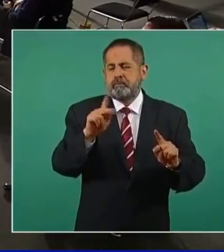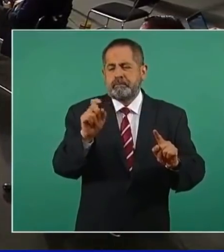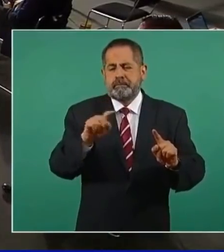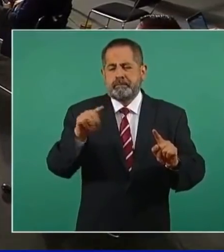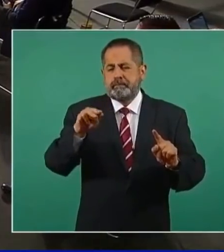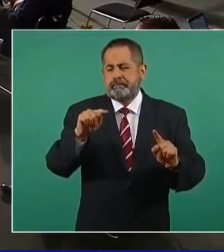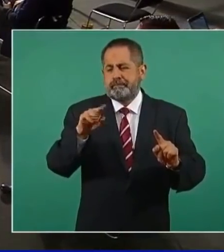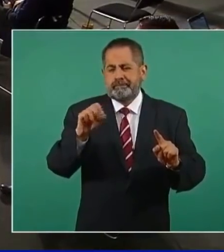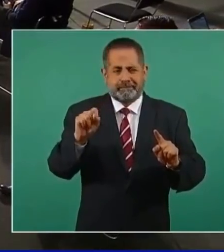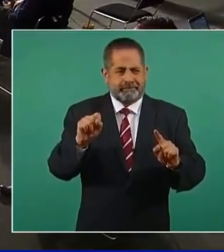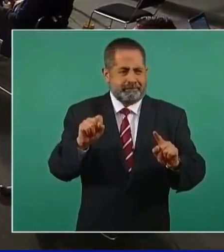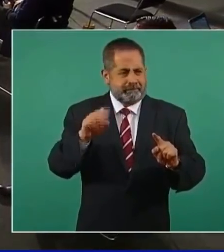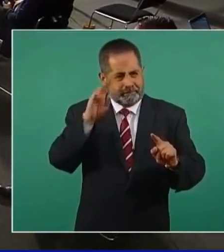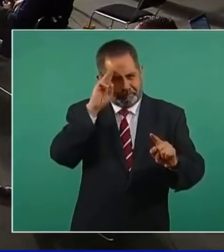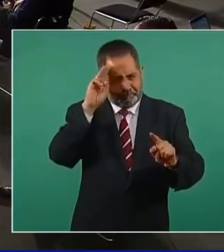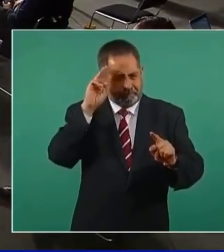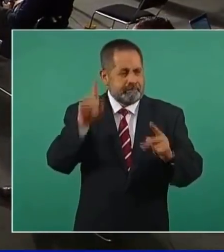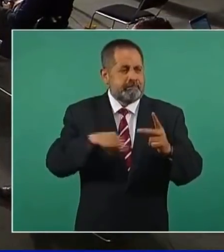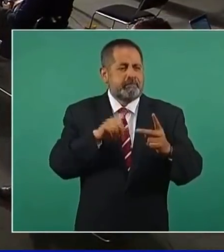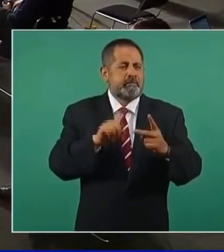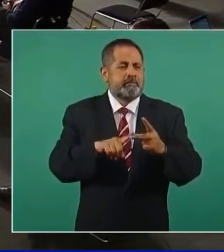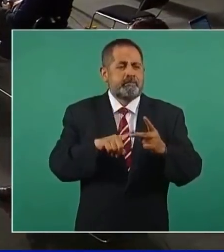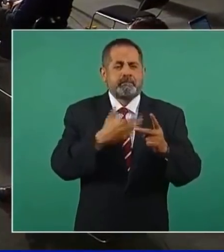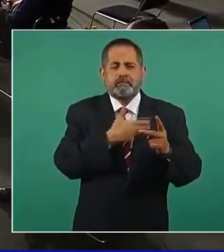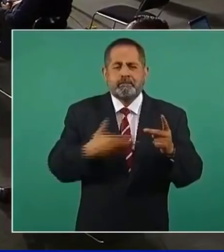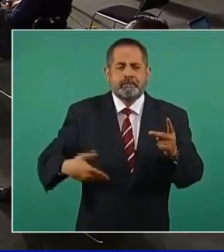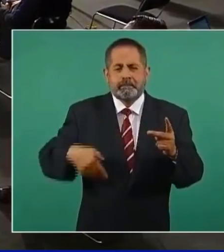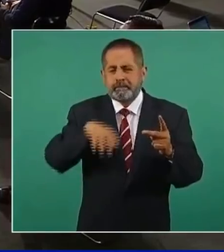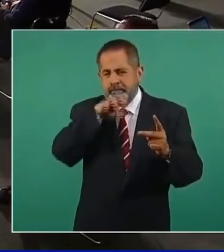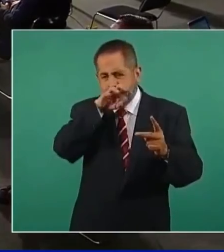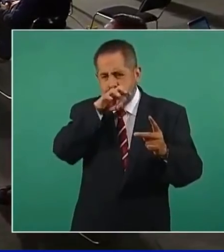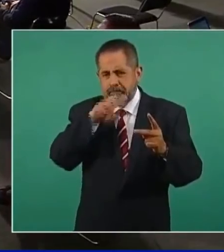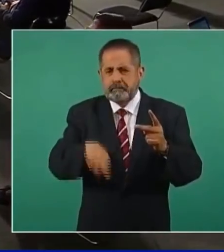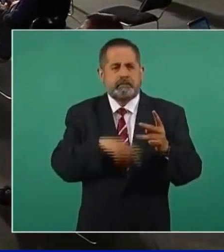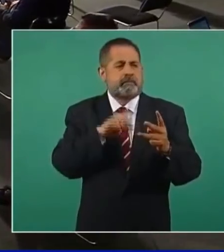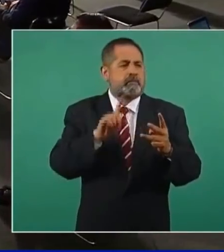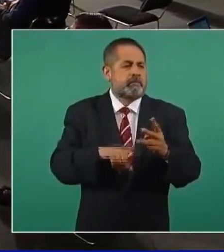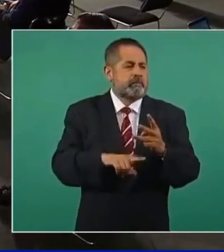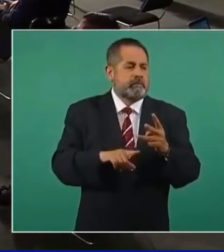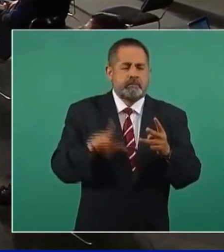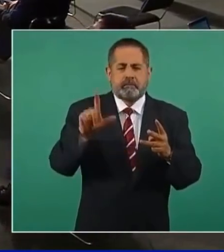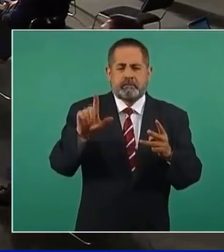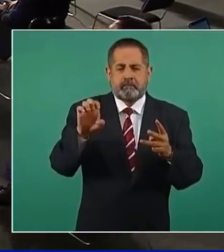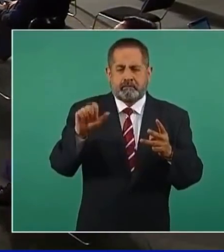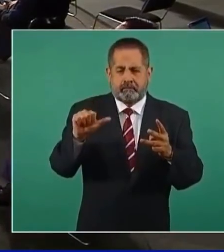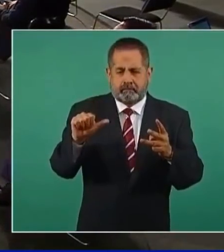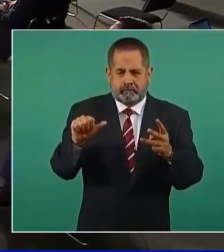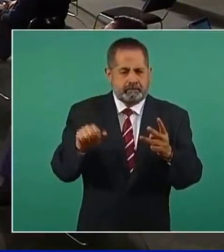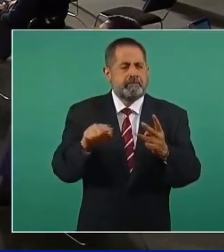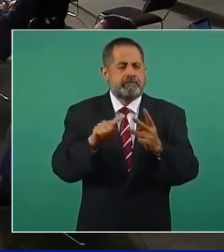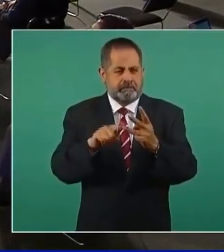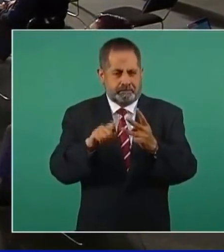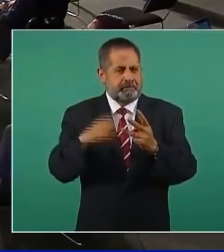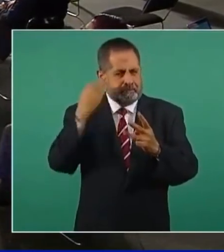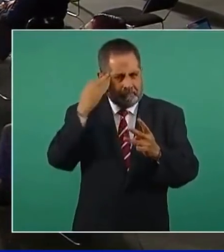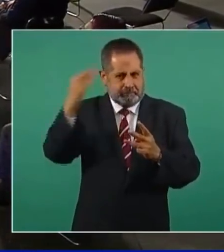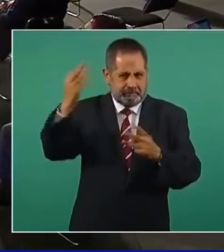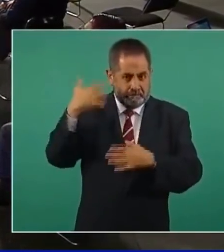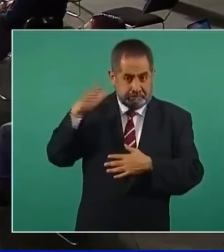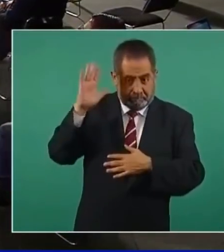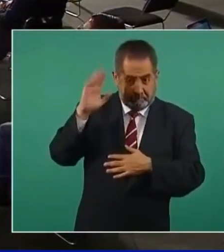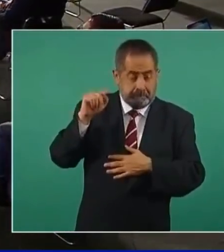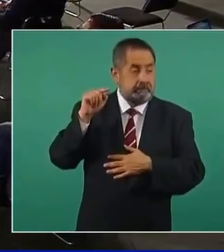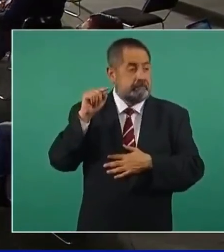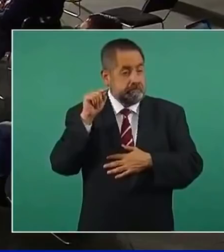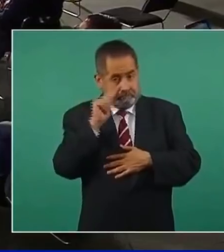del presidente Díaz Ordaz y del presidente Echeverría. que ya tienen tiempo,